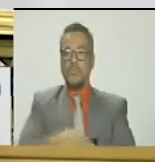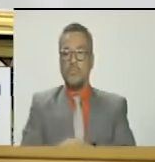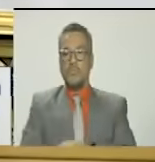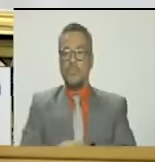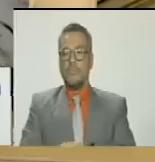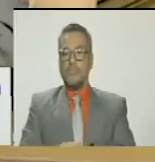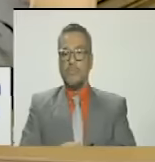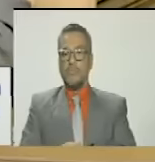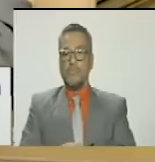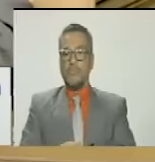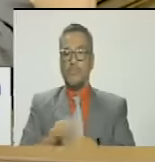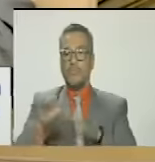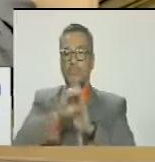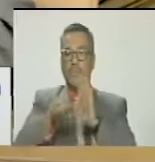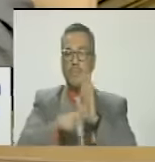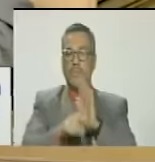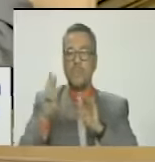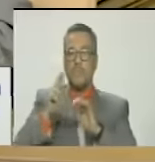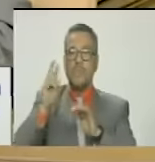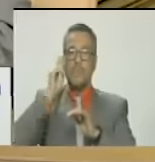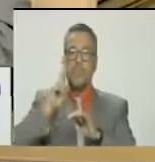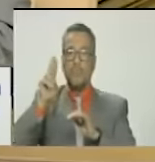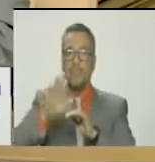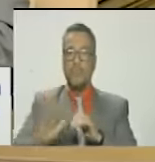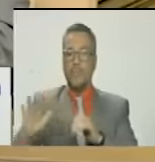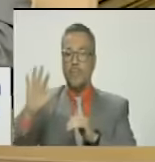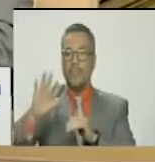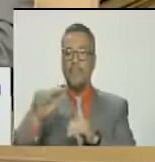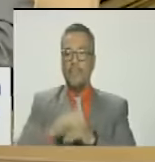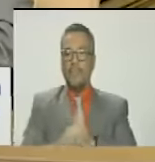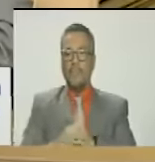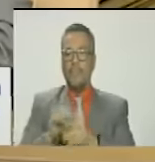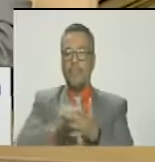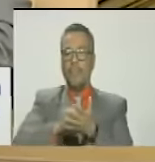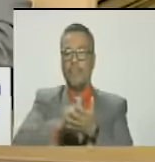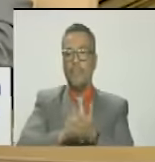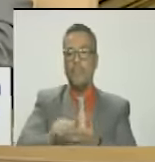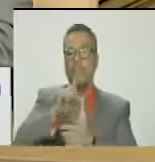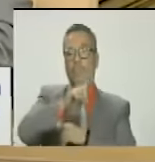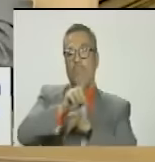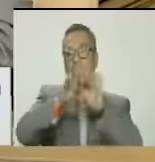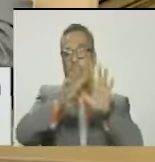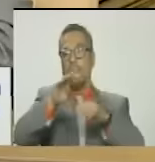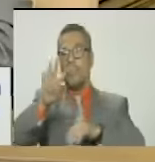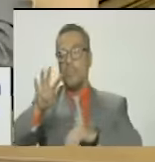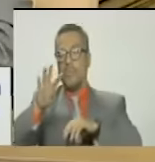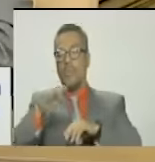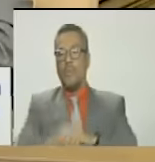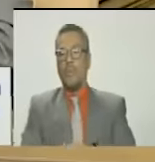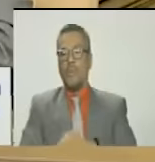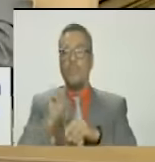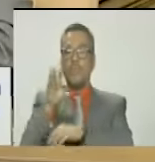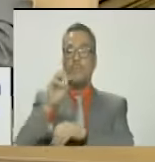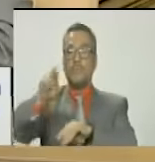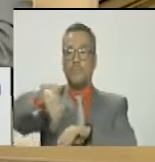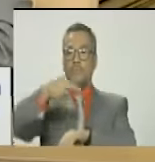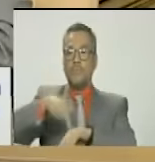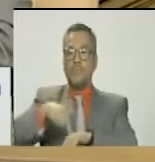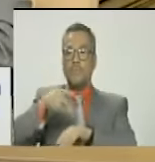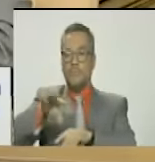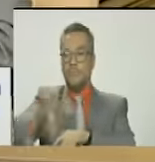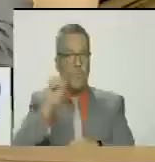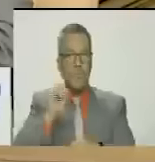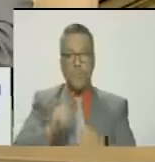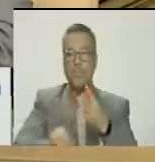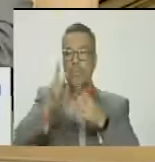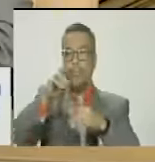Nacional. Constitución de la República Bolivariana de Venezuela, artículo 194. La Asamblea Nacional